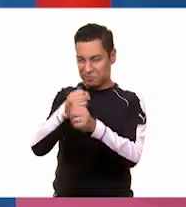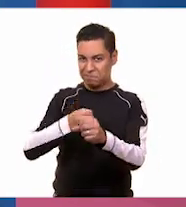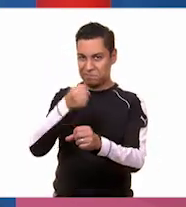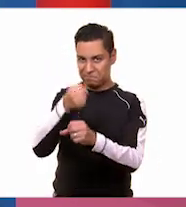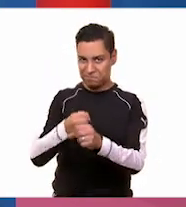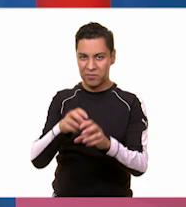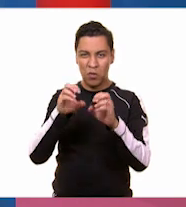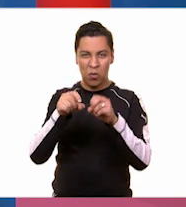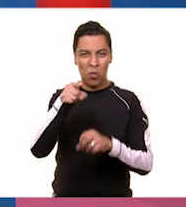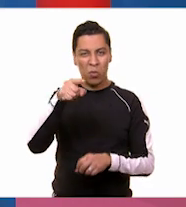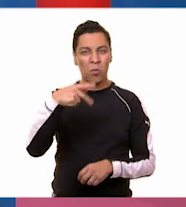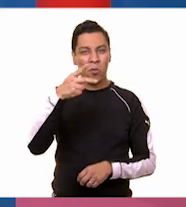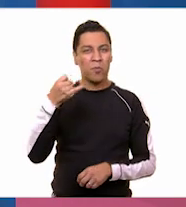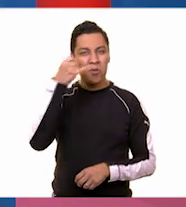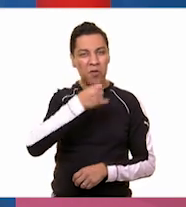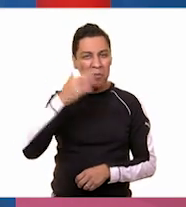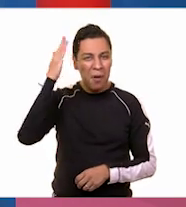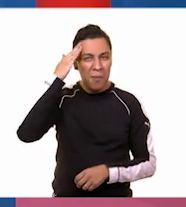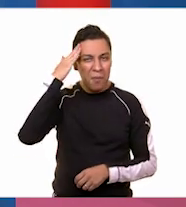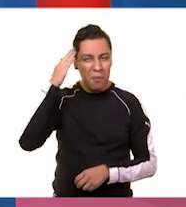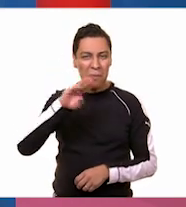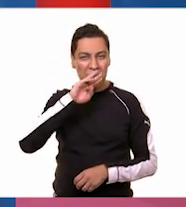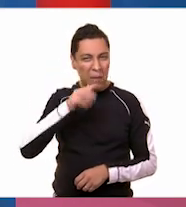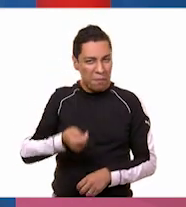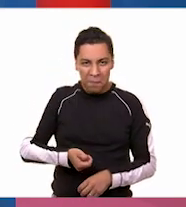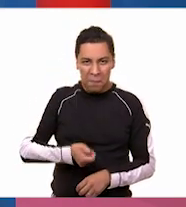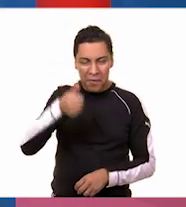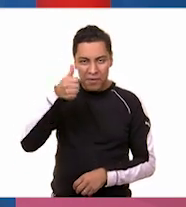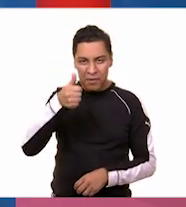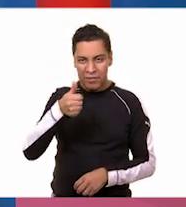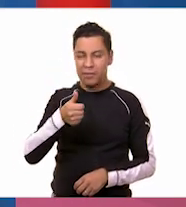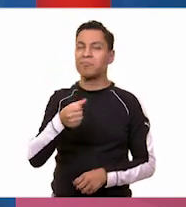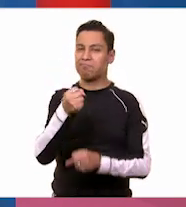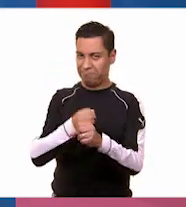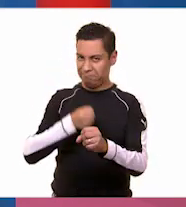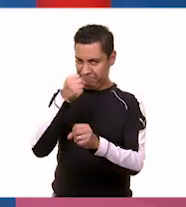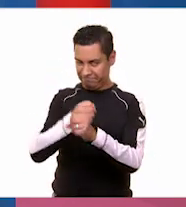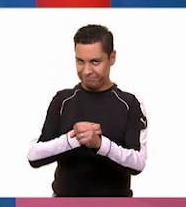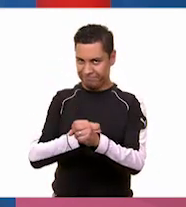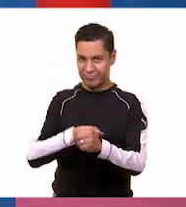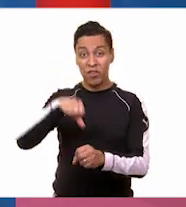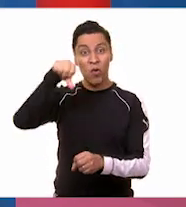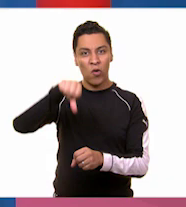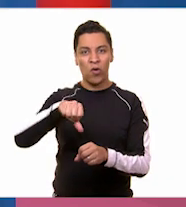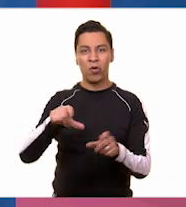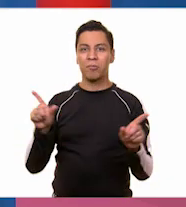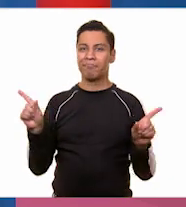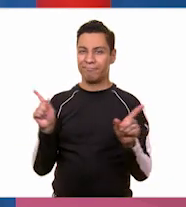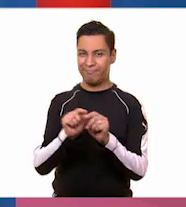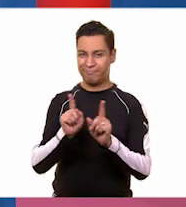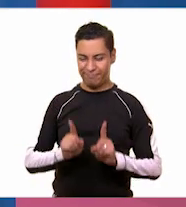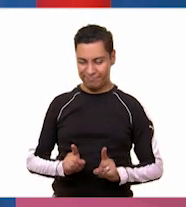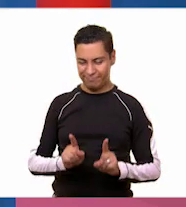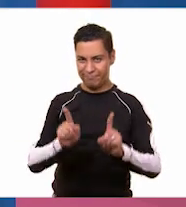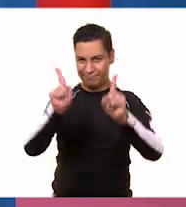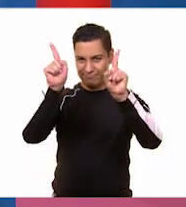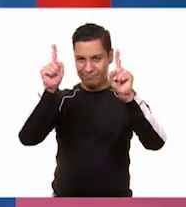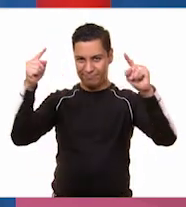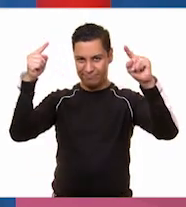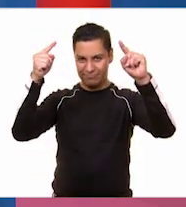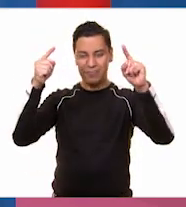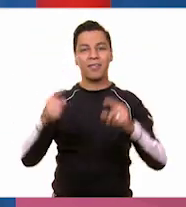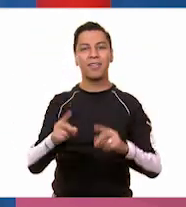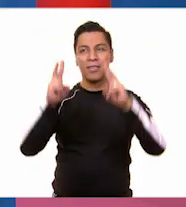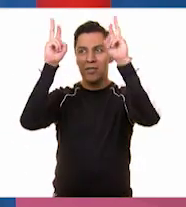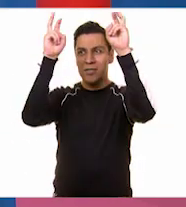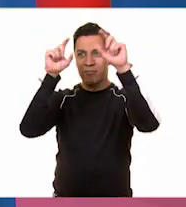para practicarla y platica con tu familia en tu lengua materna. Por hoy hemos terminado con La pirámide invertida para exponer noticias de